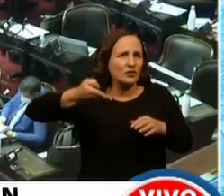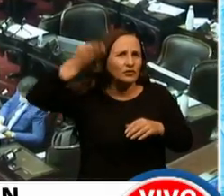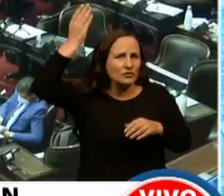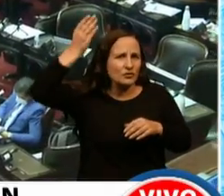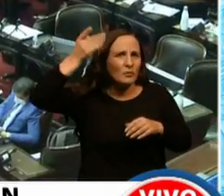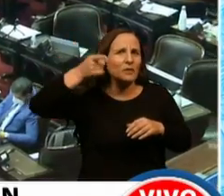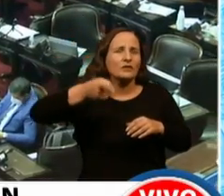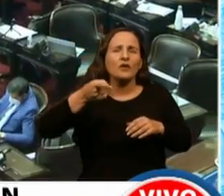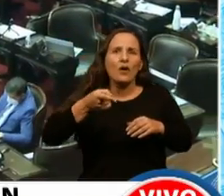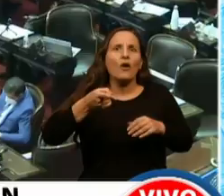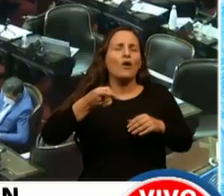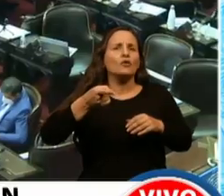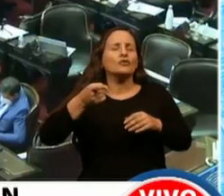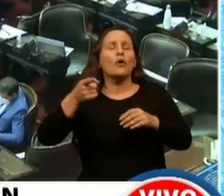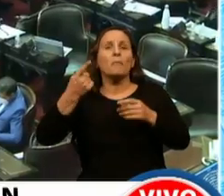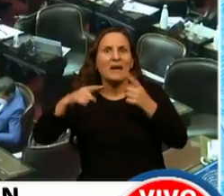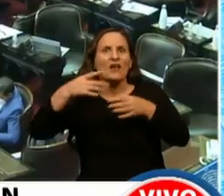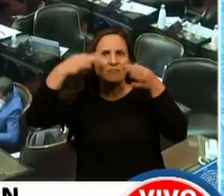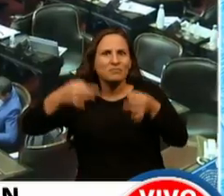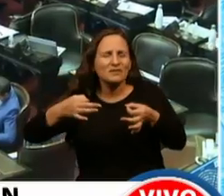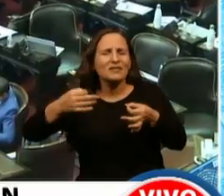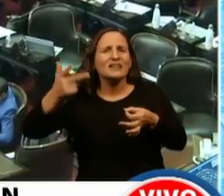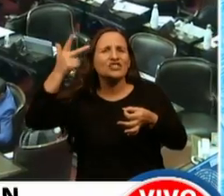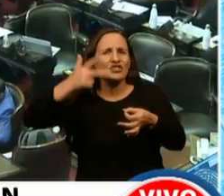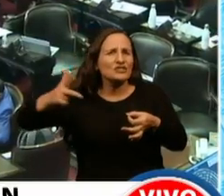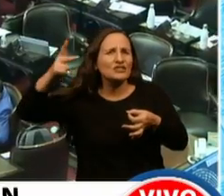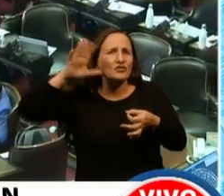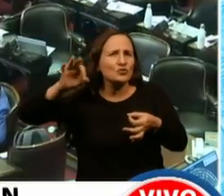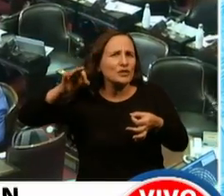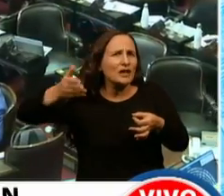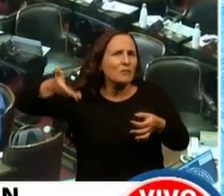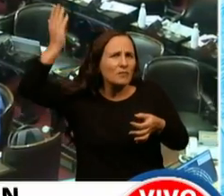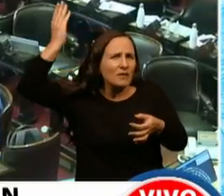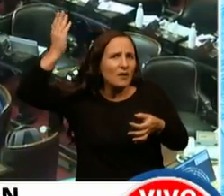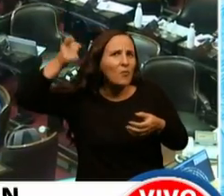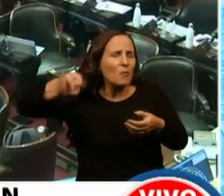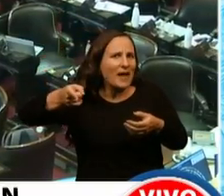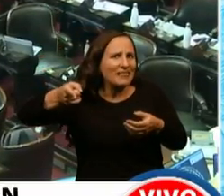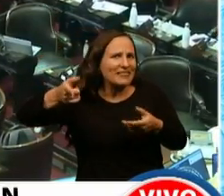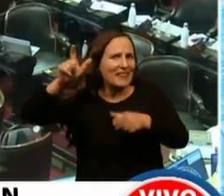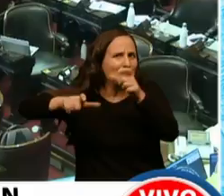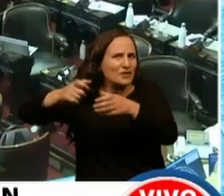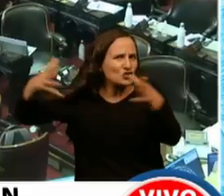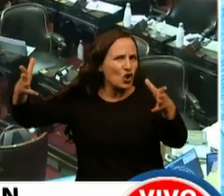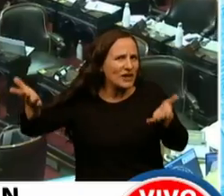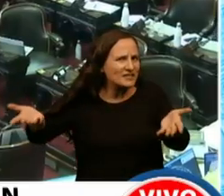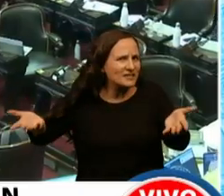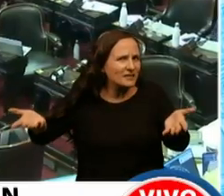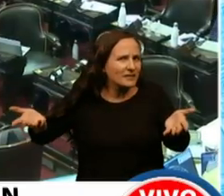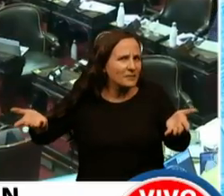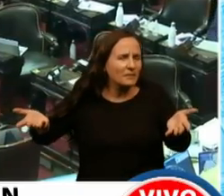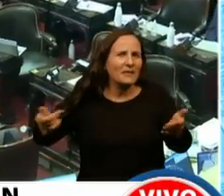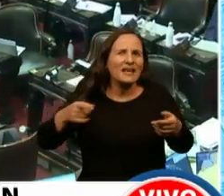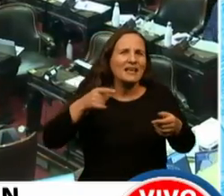solventar un aumento del 350 por ciento en la cantidad de beneficiarios este proyecto de ley